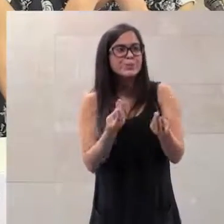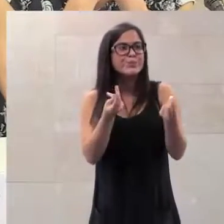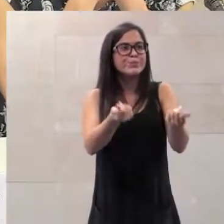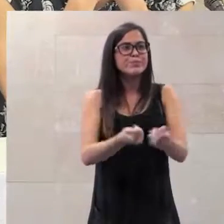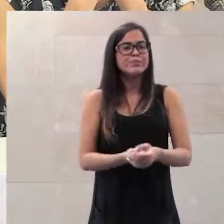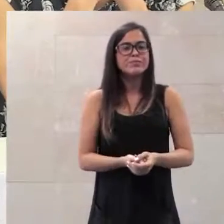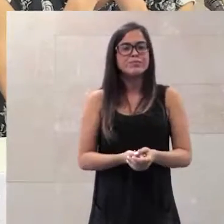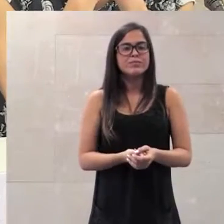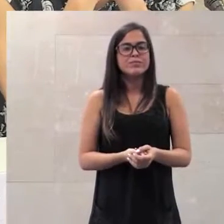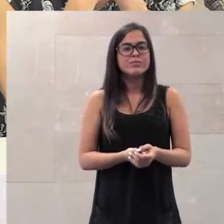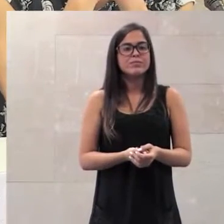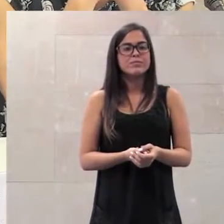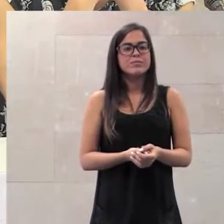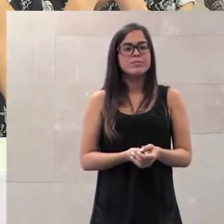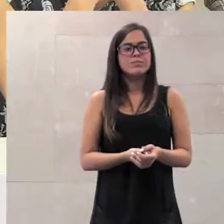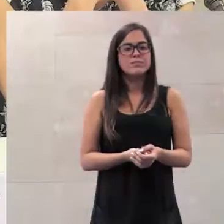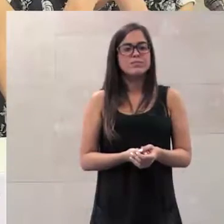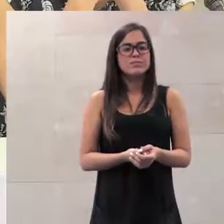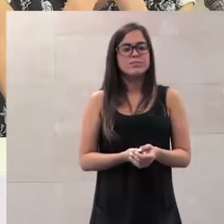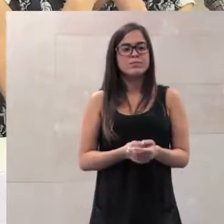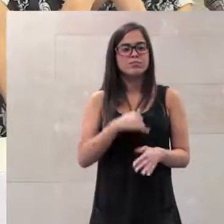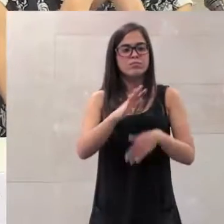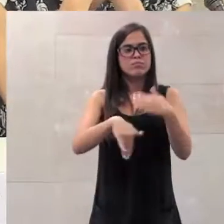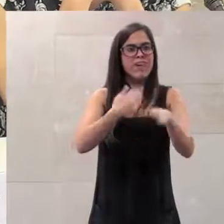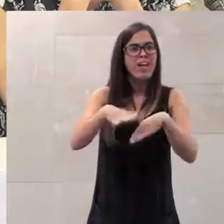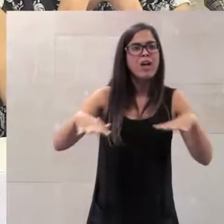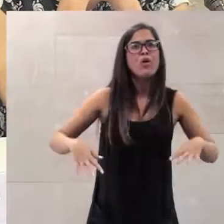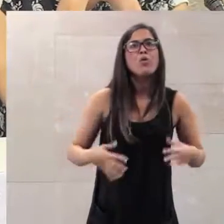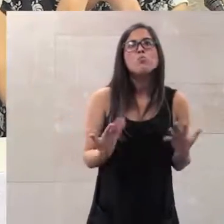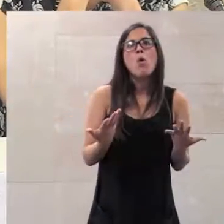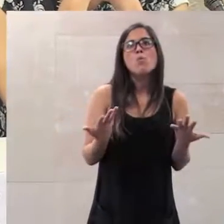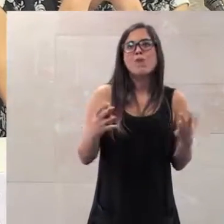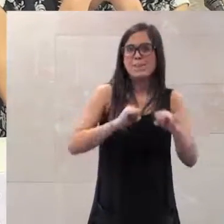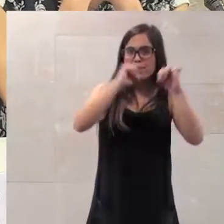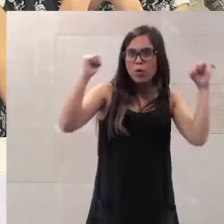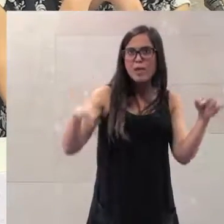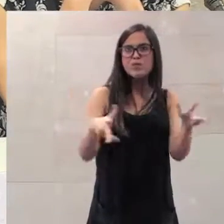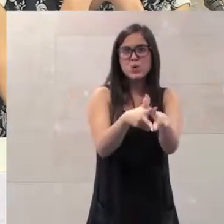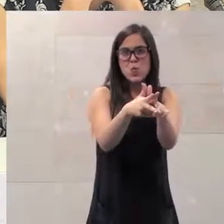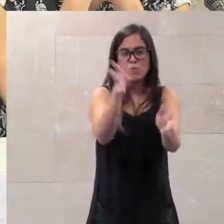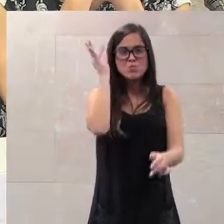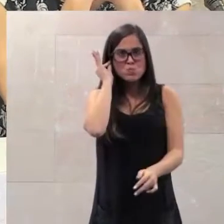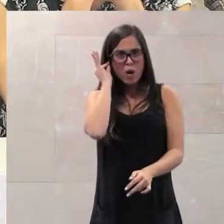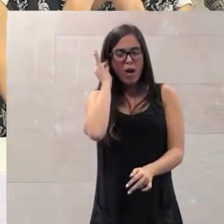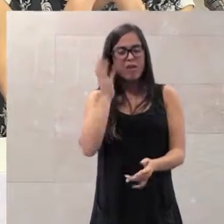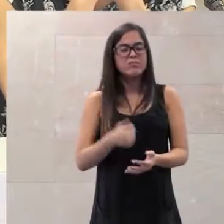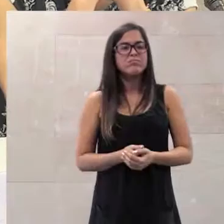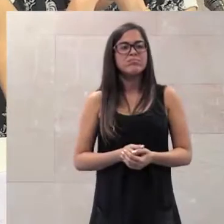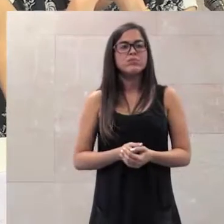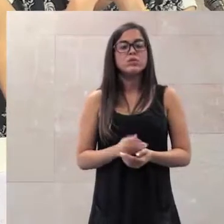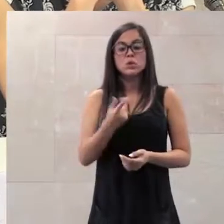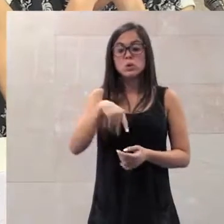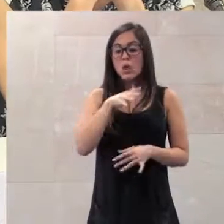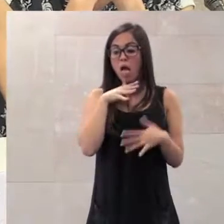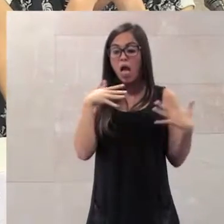que den el salto ese al poder social de las mujeres, ¿no? Entonces, bueno, pues nosotras ahí estamos